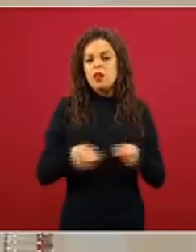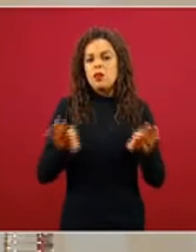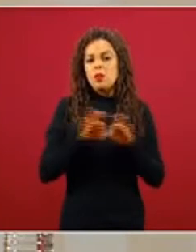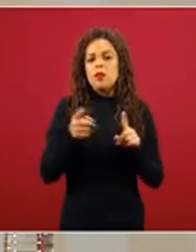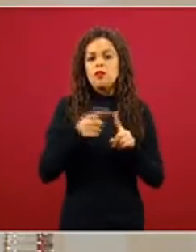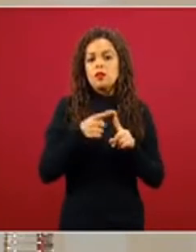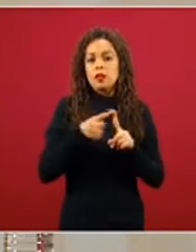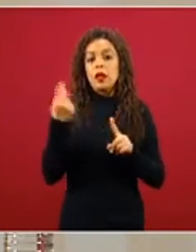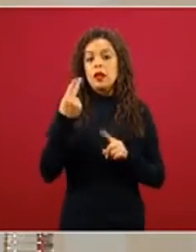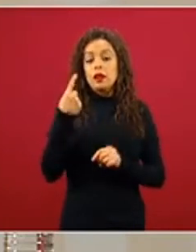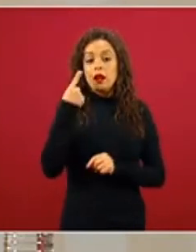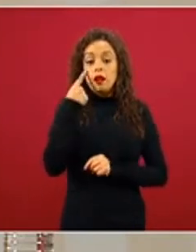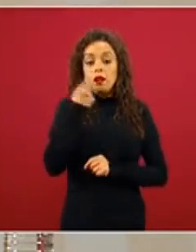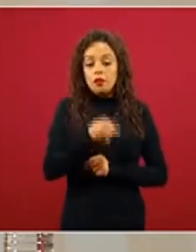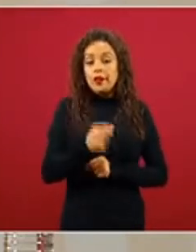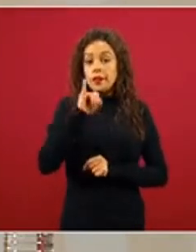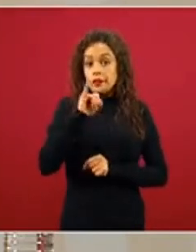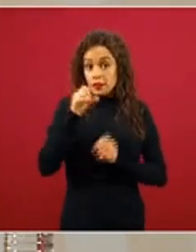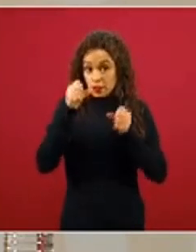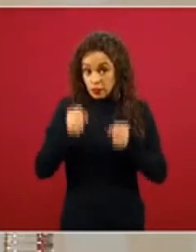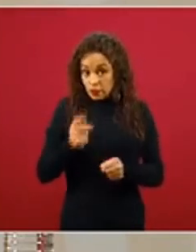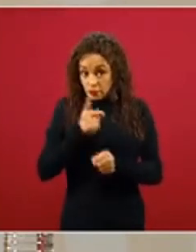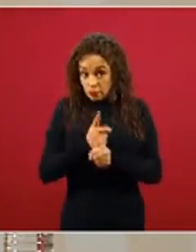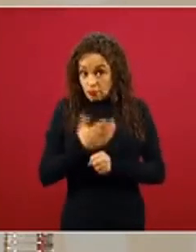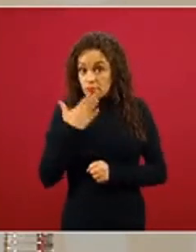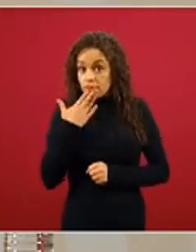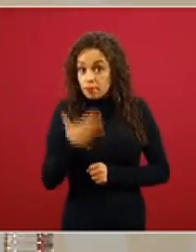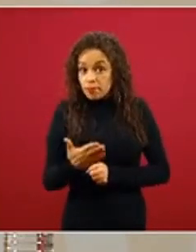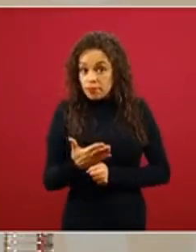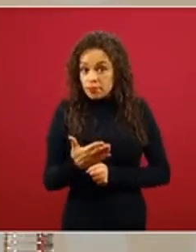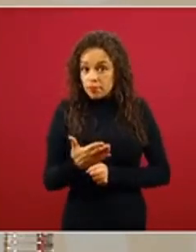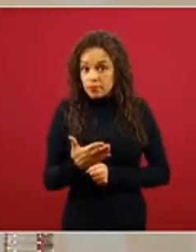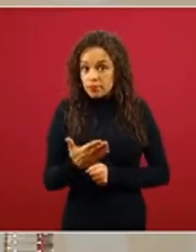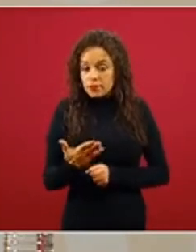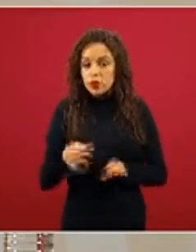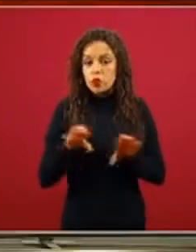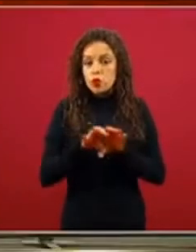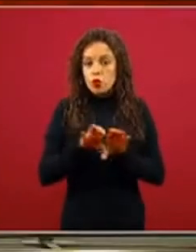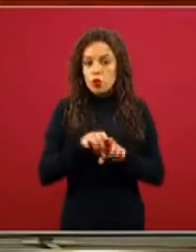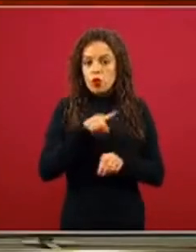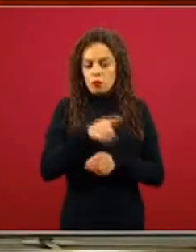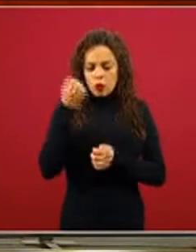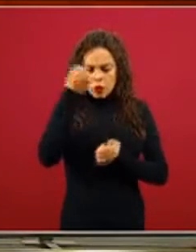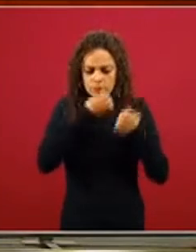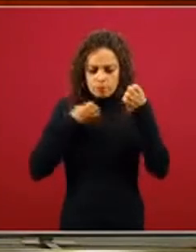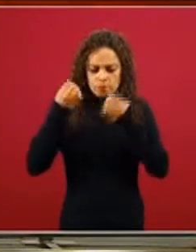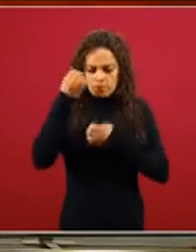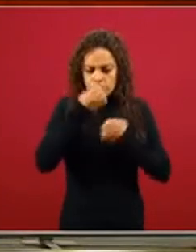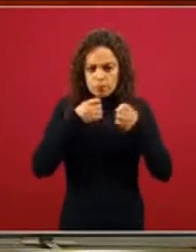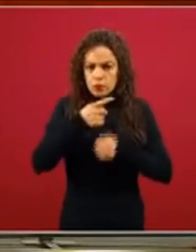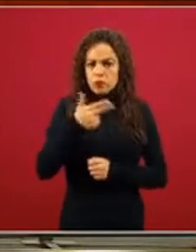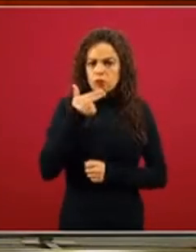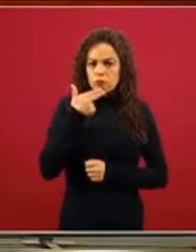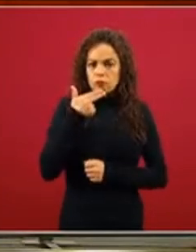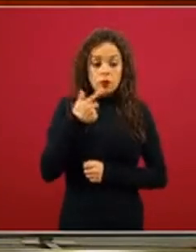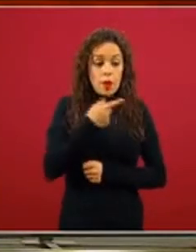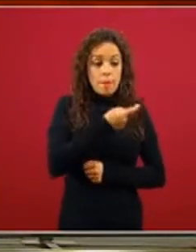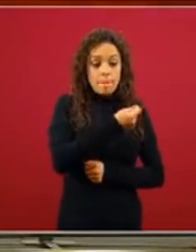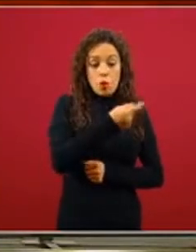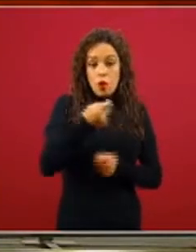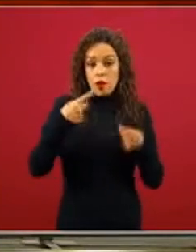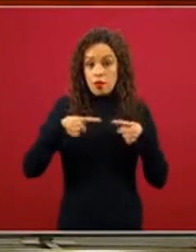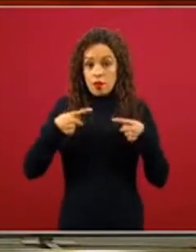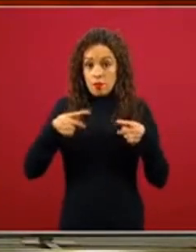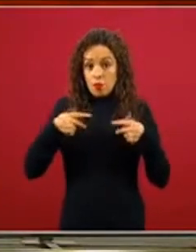demostrar la seguridad. Y entonces se usa un modelo un diseño de estudio donde hay muy poquitos seres humanos, todos